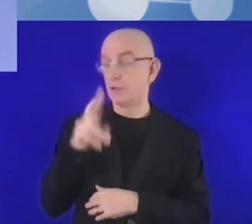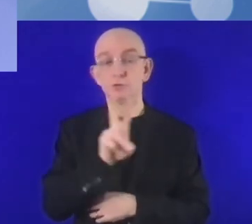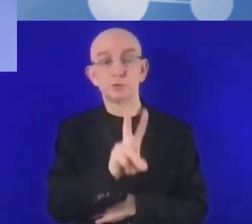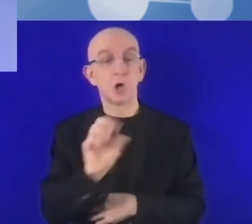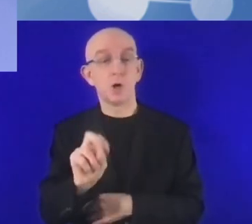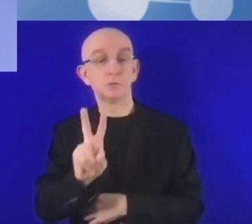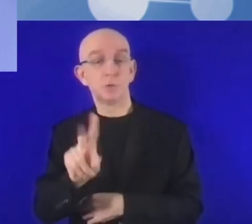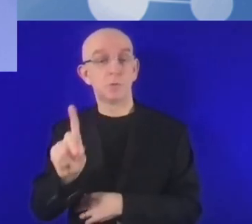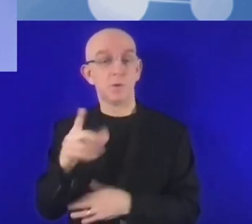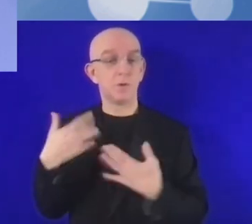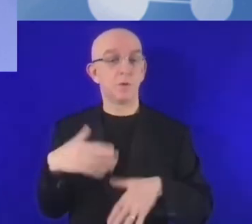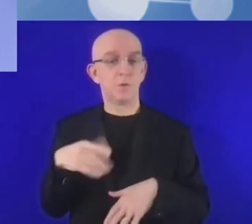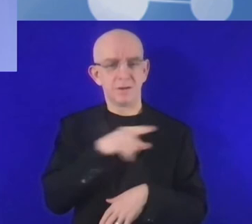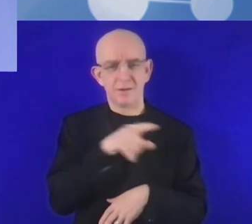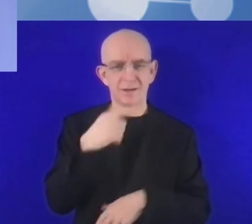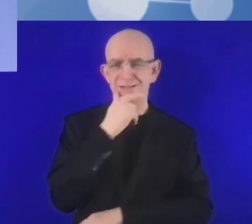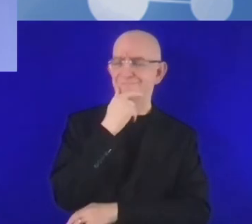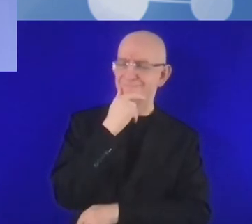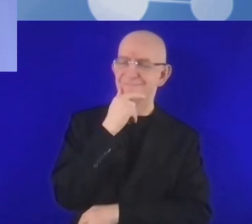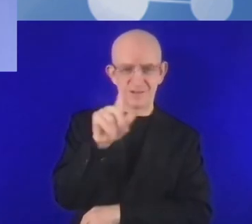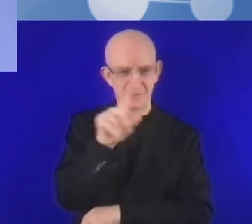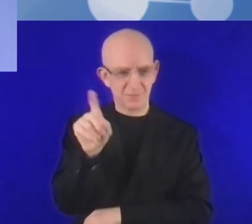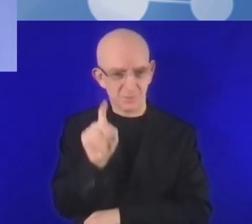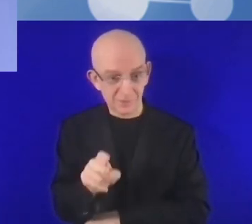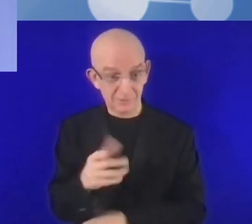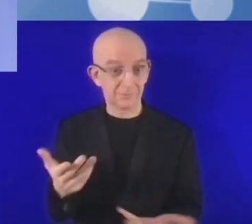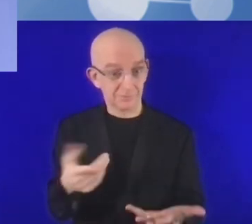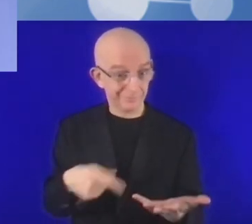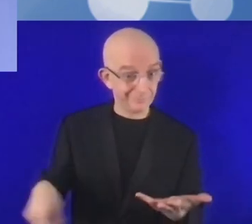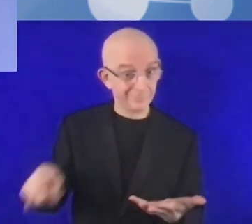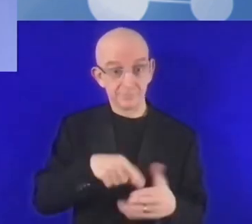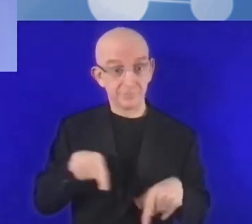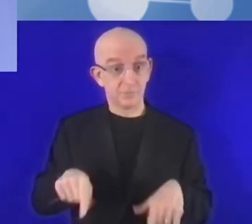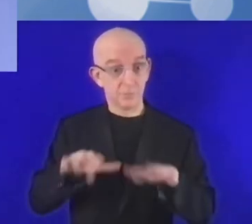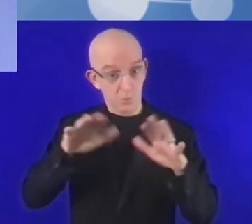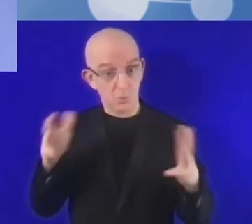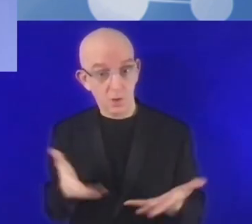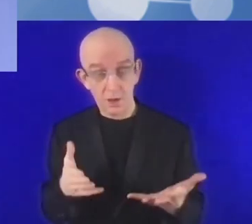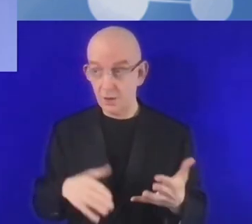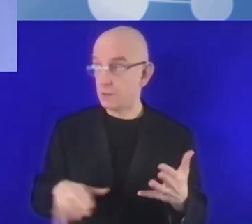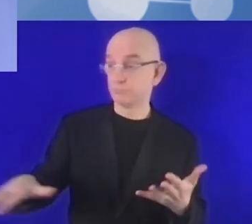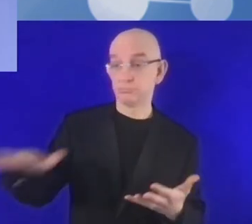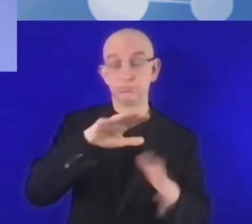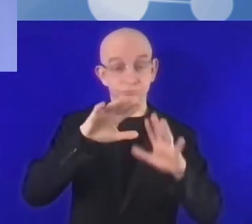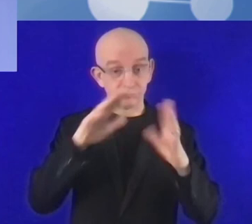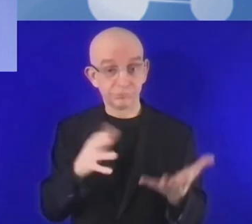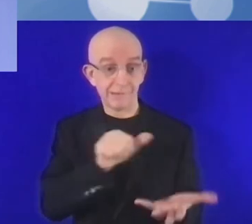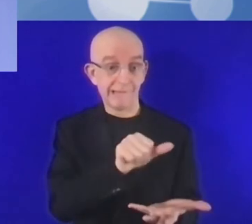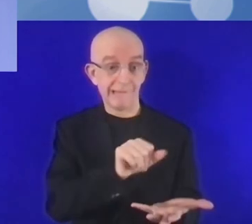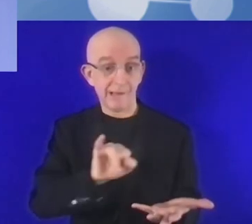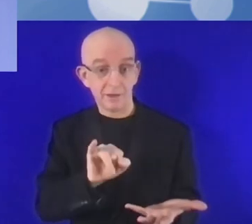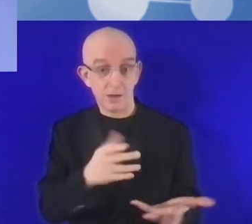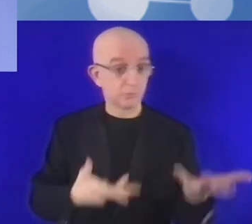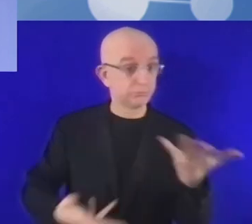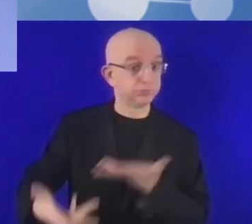mirar al pasado, podremos responder a la pregunta si hemos sido capaces de encontrar un espacio para